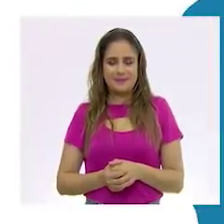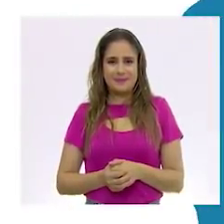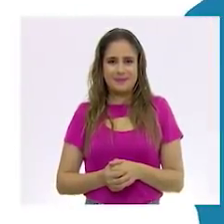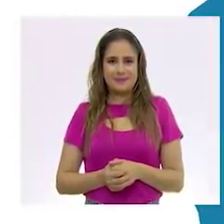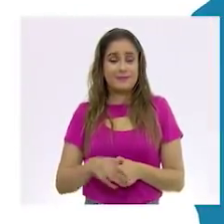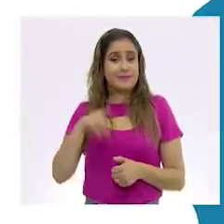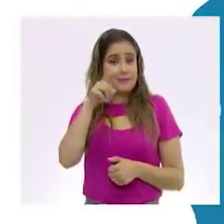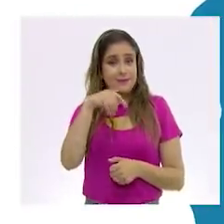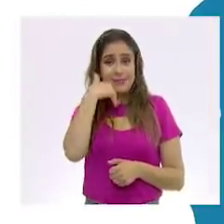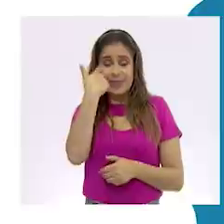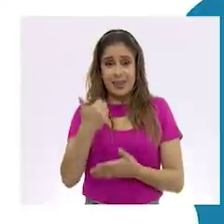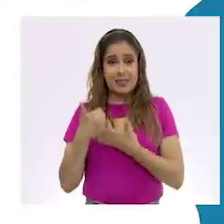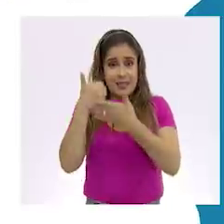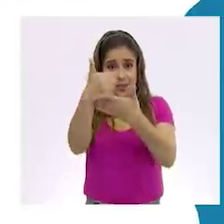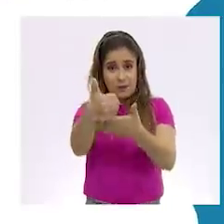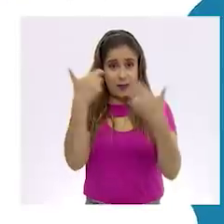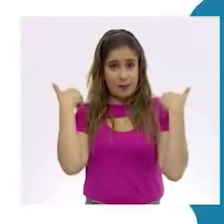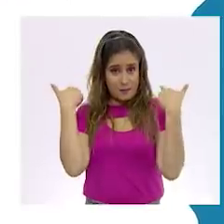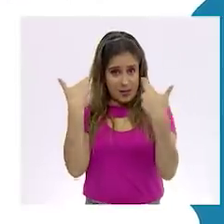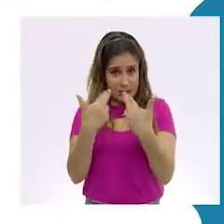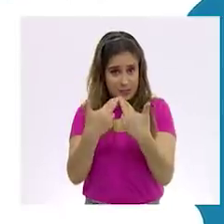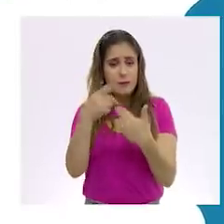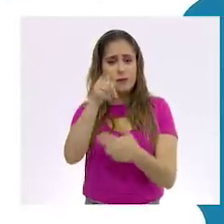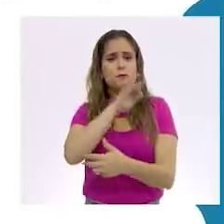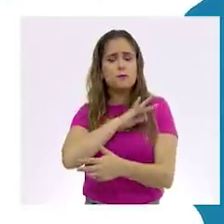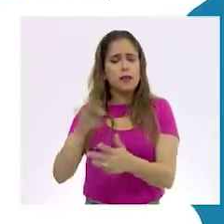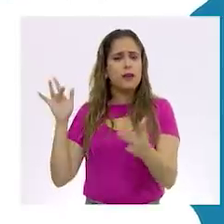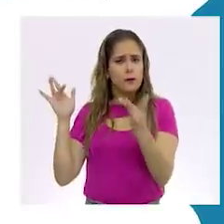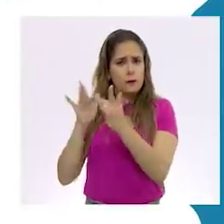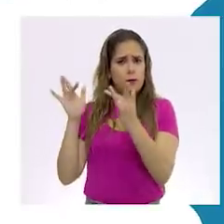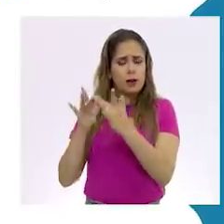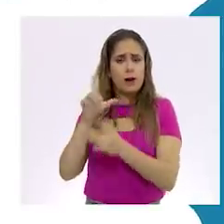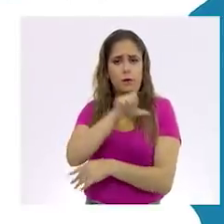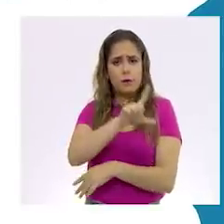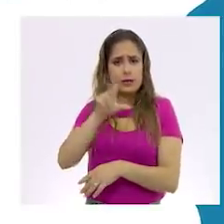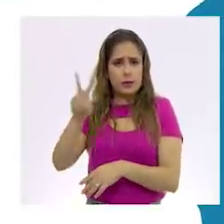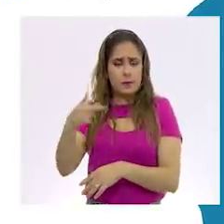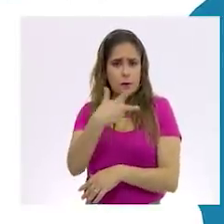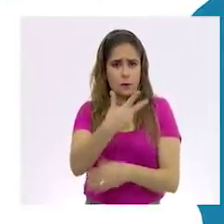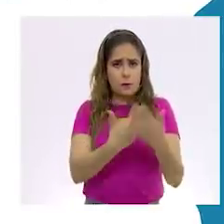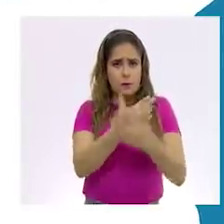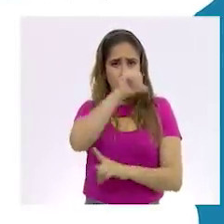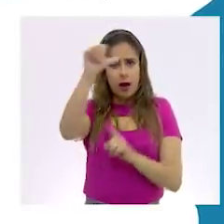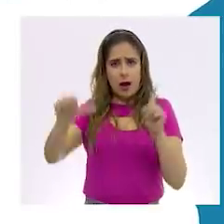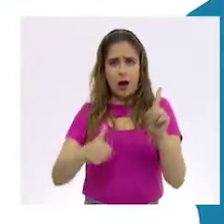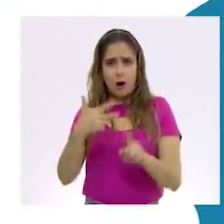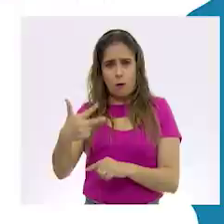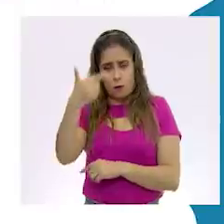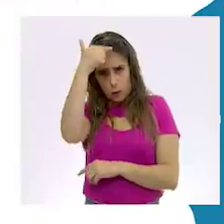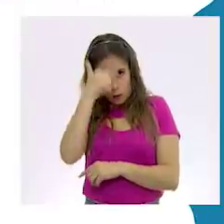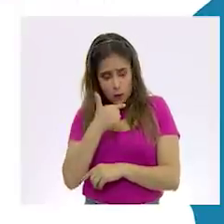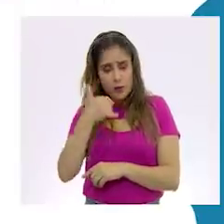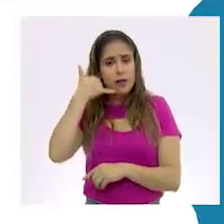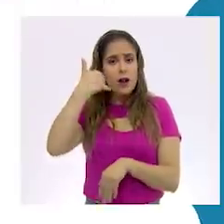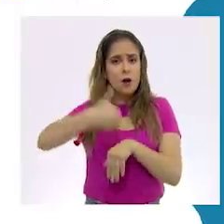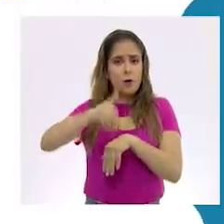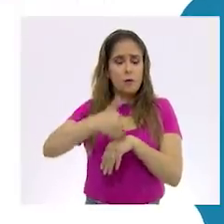Para solicitar apoyo pedagógico, comunícate con maestras y maestros de lunes a viernes de 8 a 20 horas al